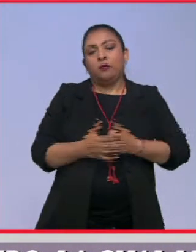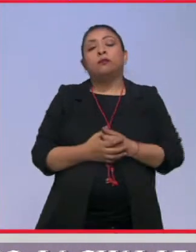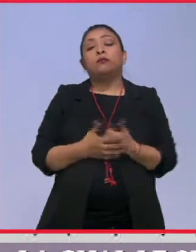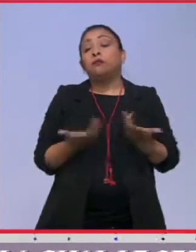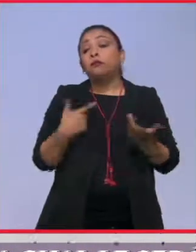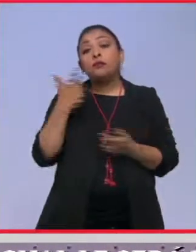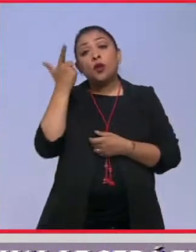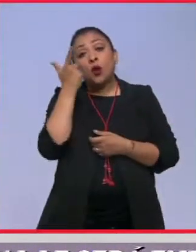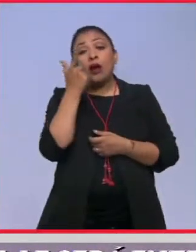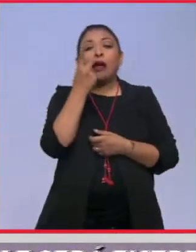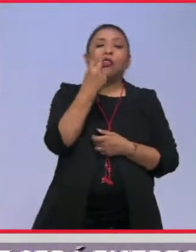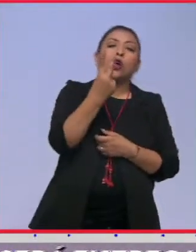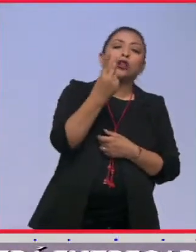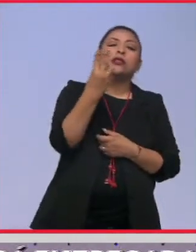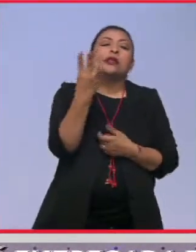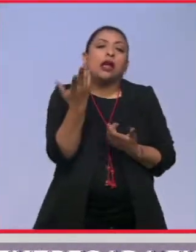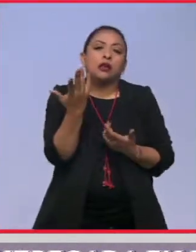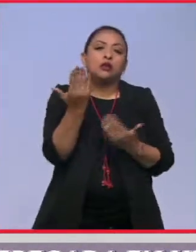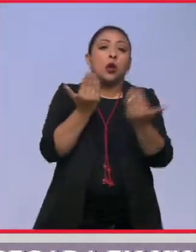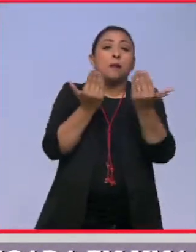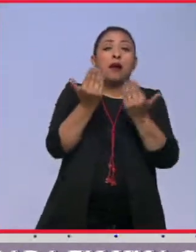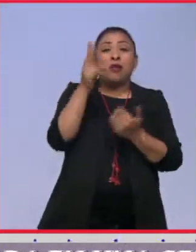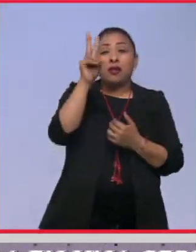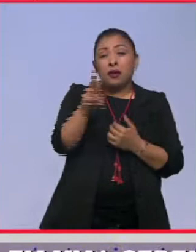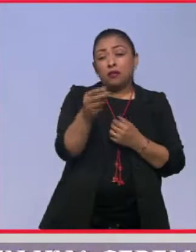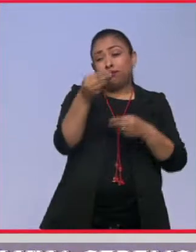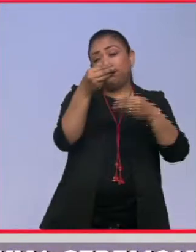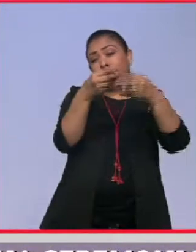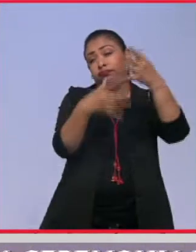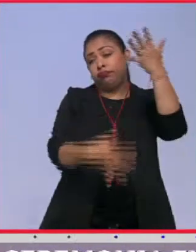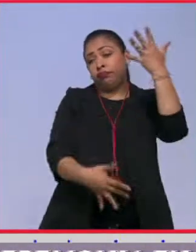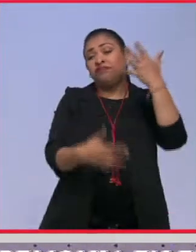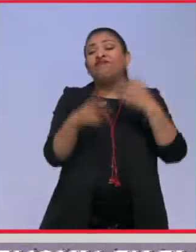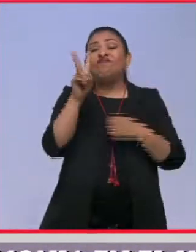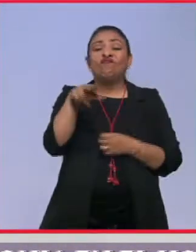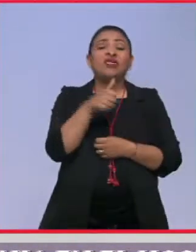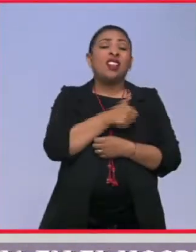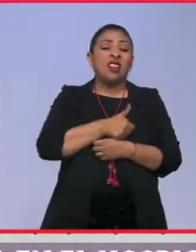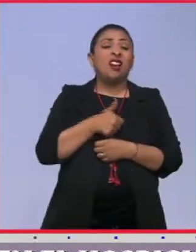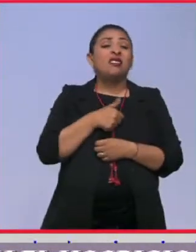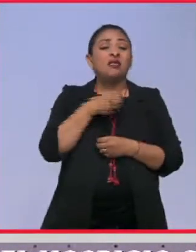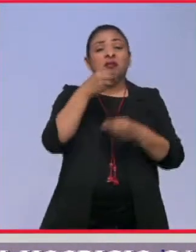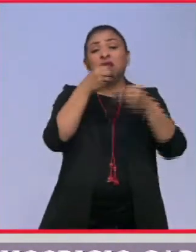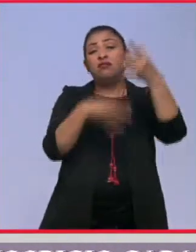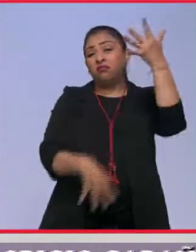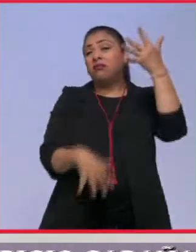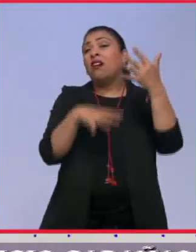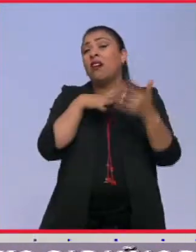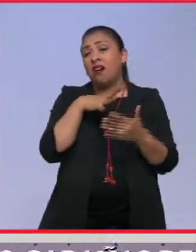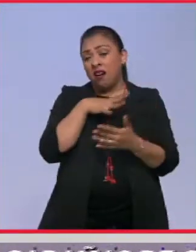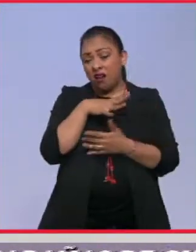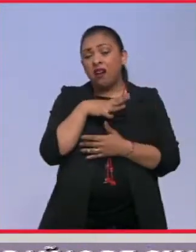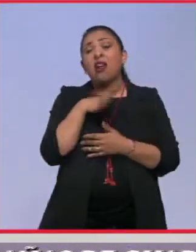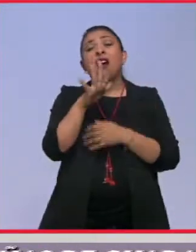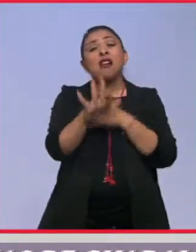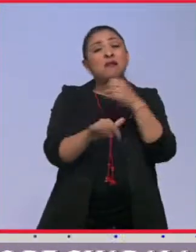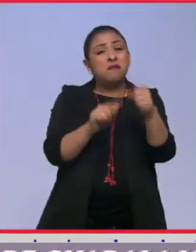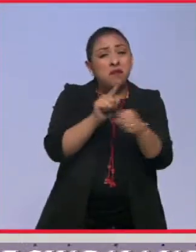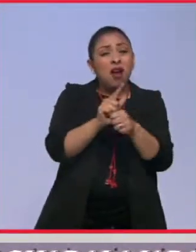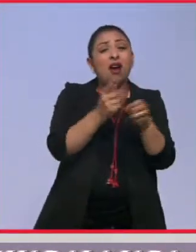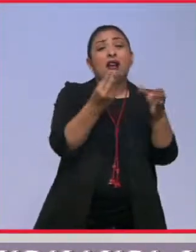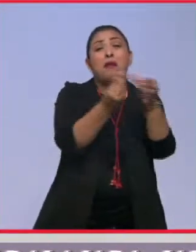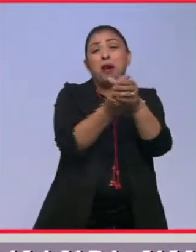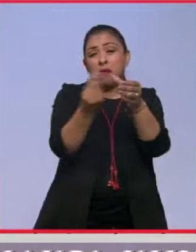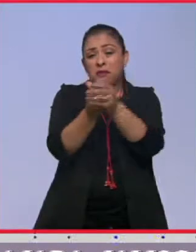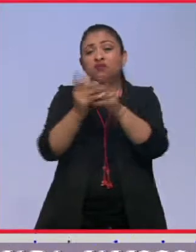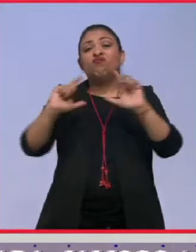Ojalá fueran dos o tres, digo, comparados con los cientos que son, así que desafortunadamente sí hay muchos, muchos, muchos animales, muchas especies